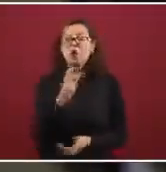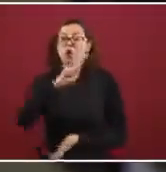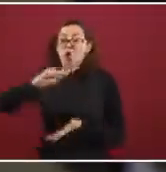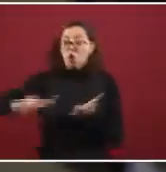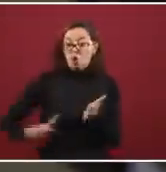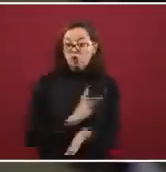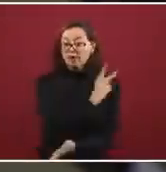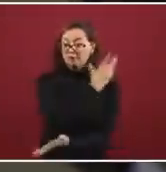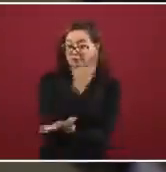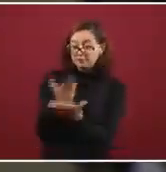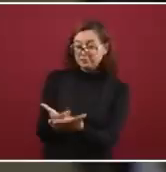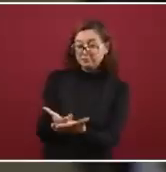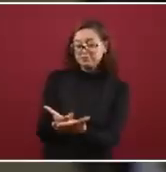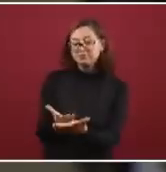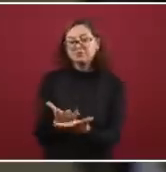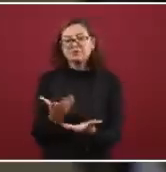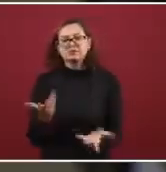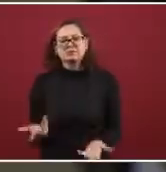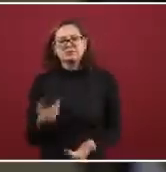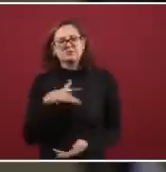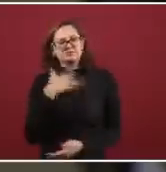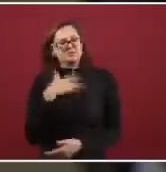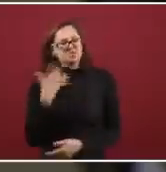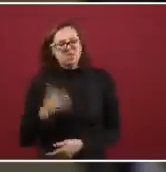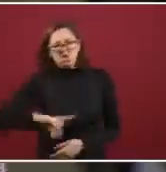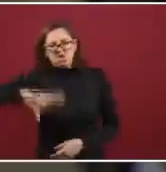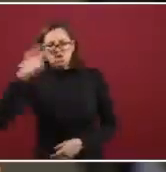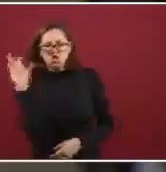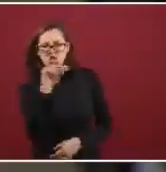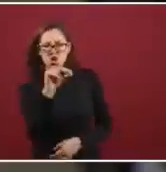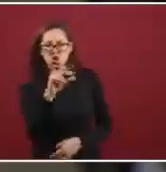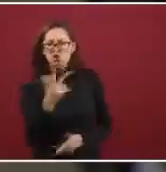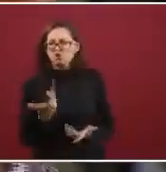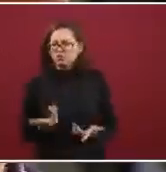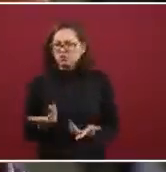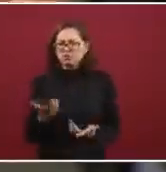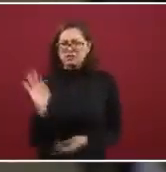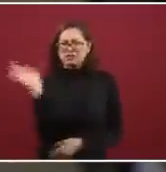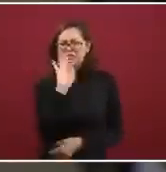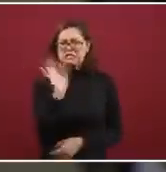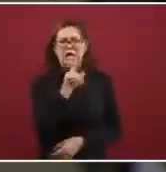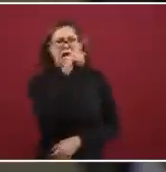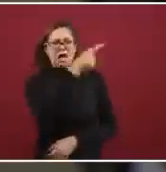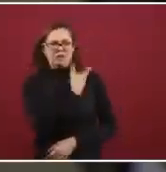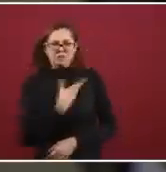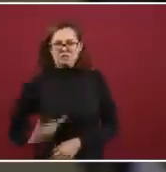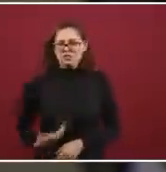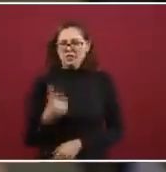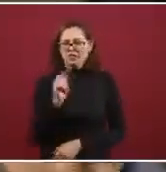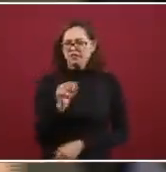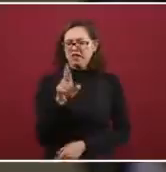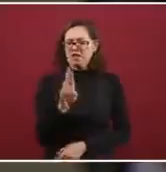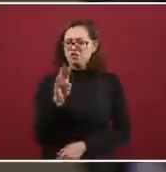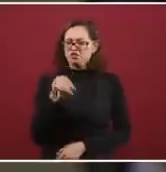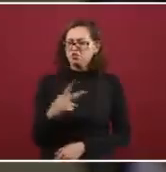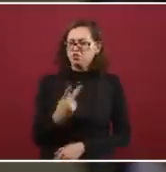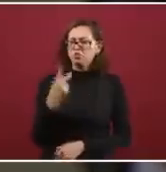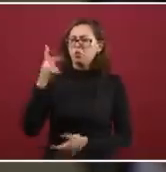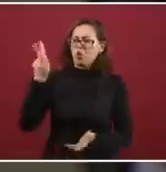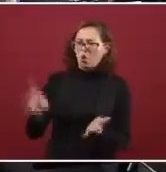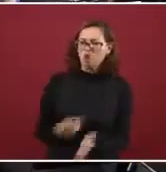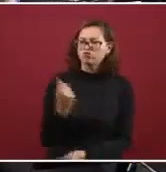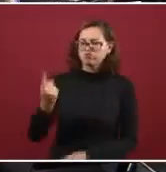petición. Este no rotundo del que habla usted sería incluso, a pesar de que Trump amenazara nuevamente con